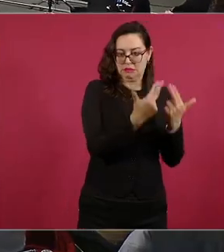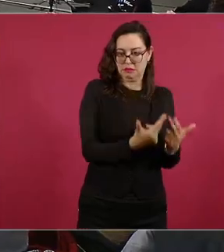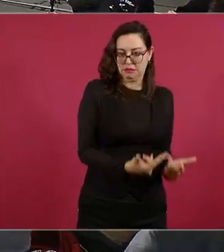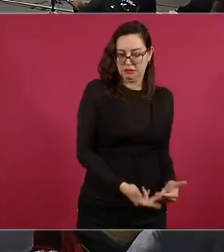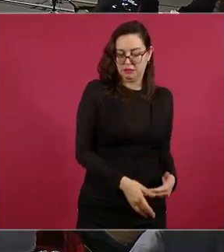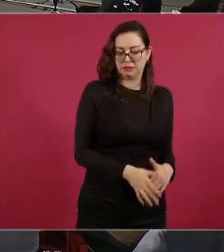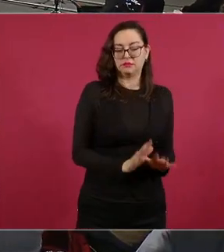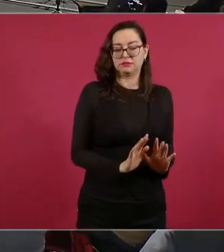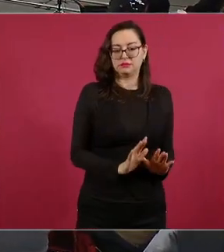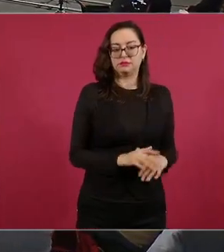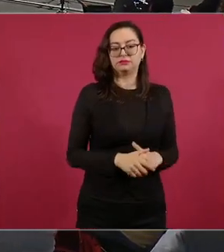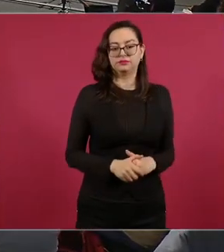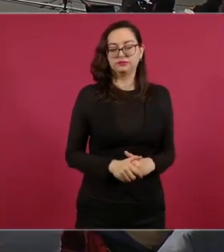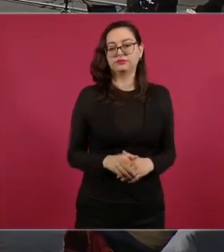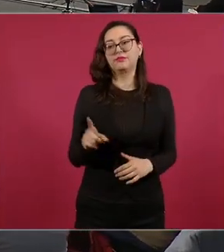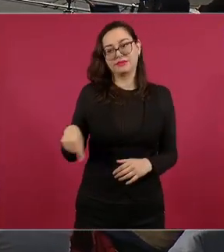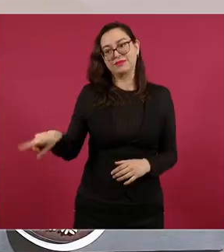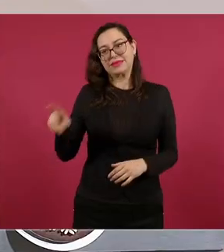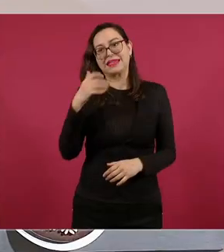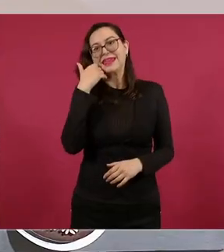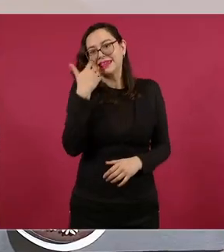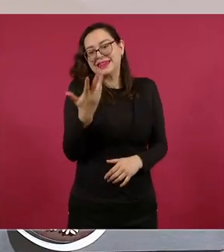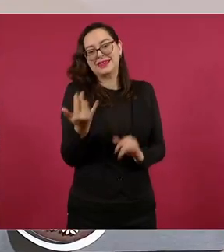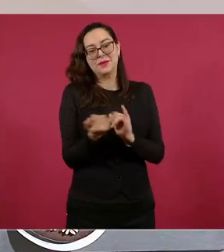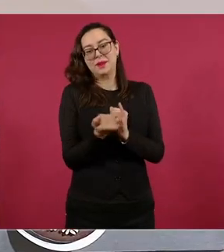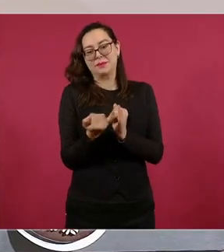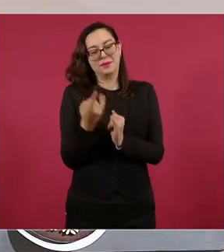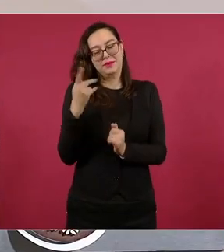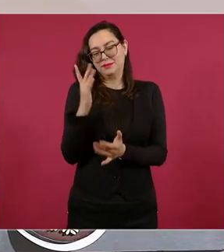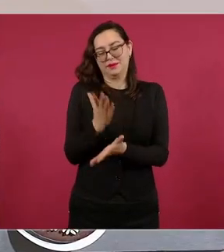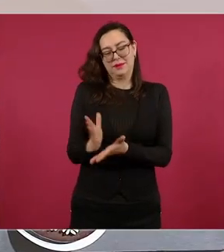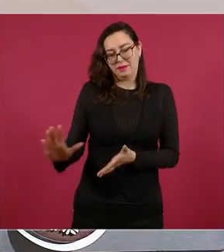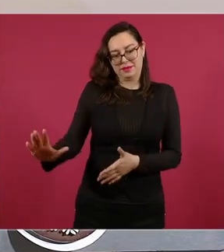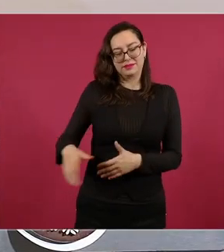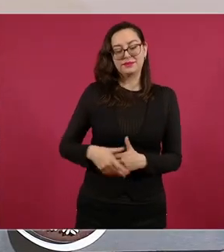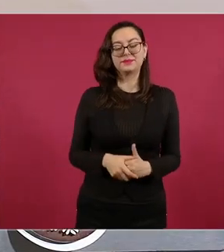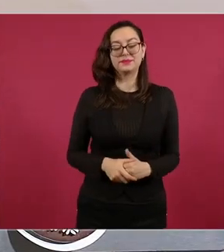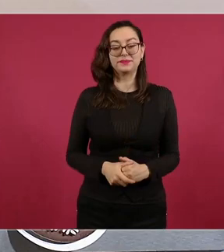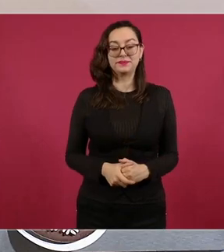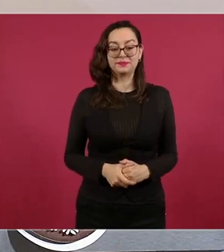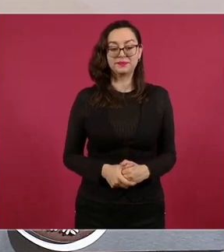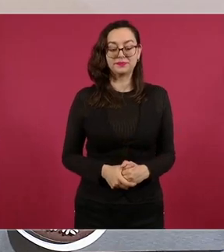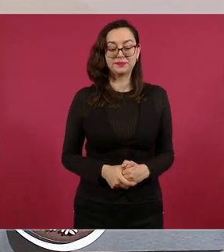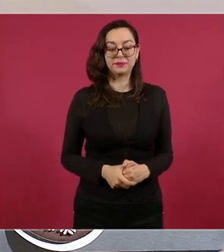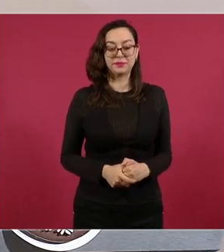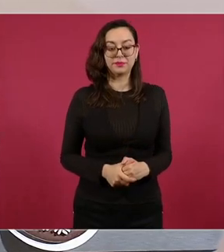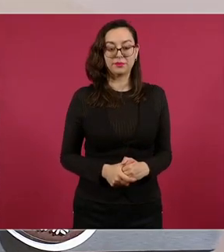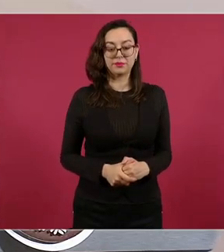ellas querían, pero no, es otra cosa. miren,